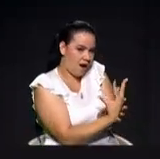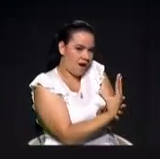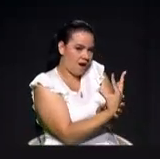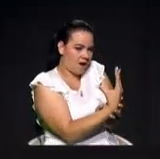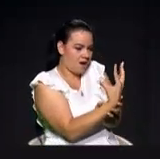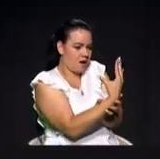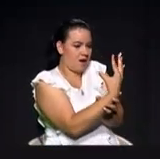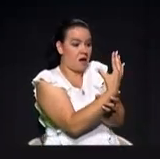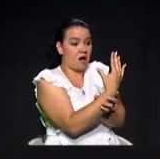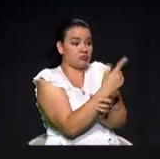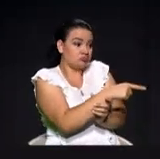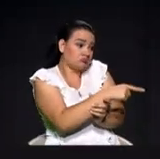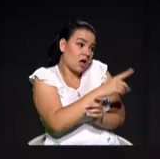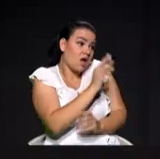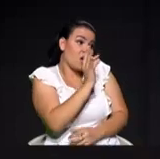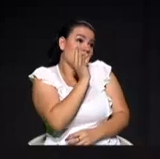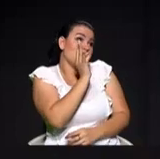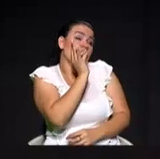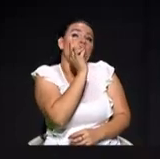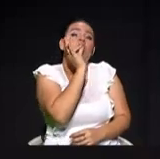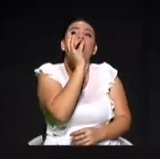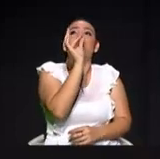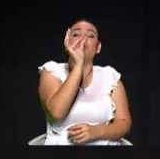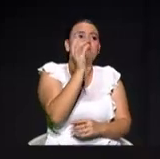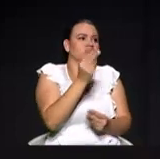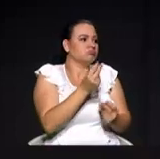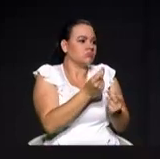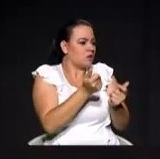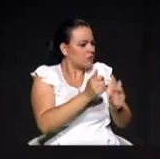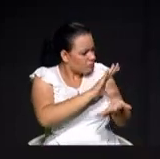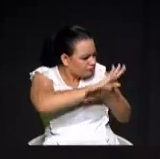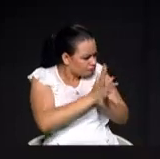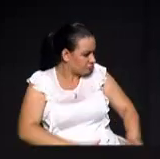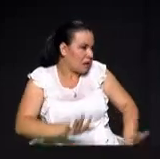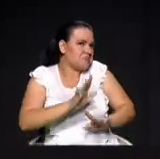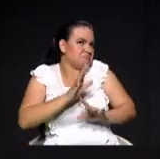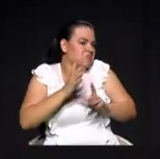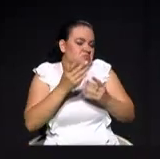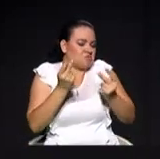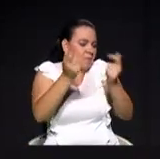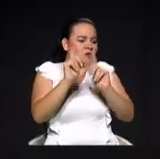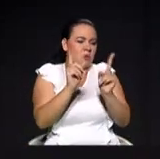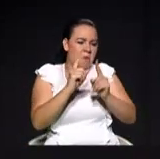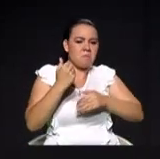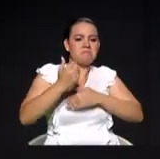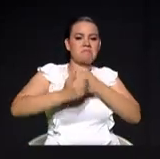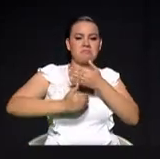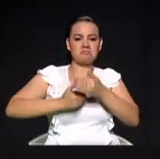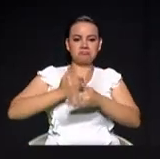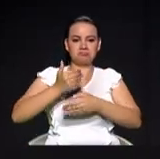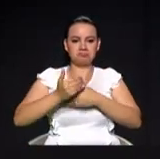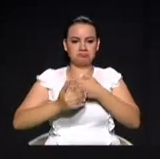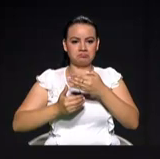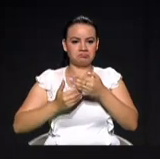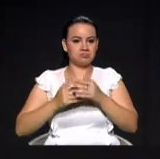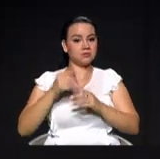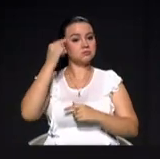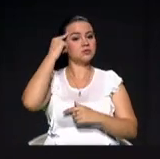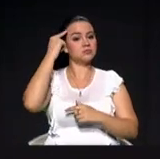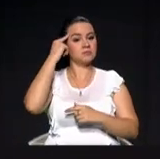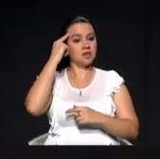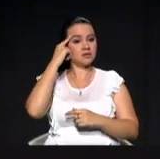lo podemos quitar de un día a otro y nosotros vamos a hacer de esto una industria que industria la industria de la cannabis